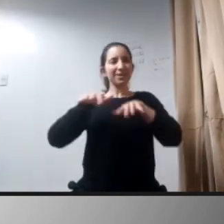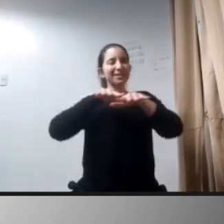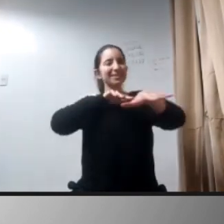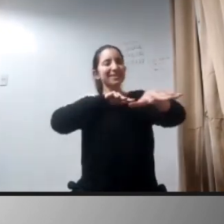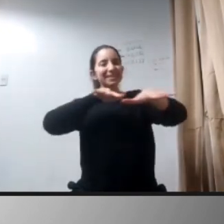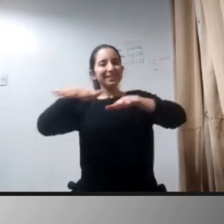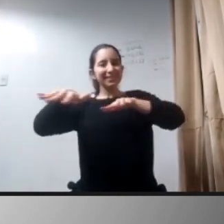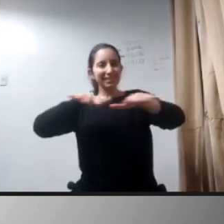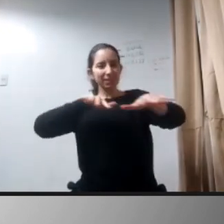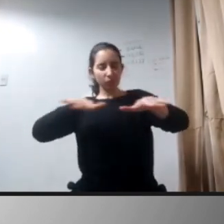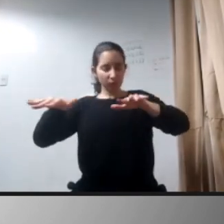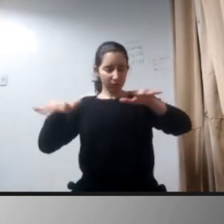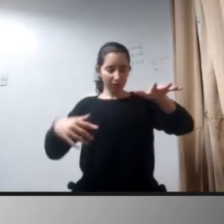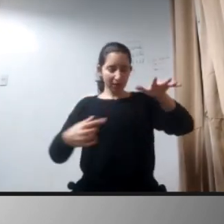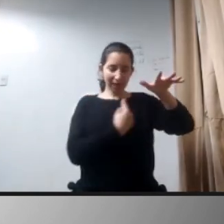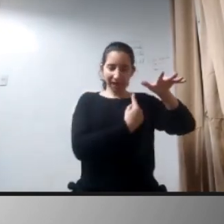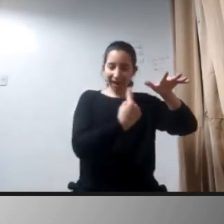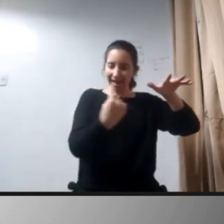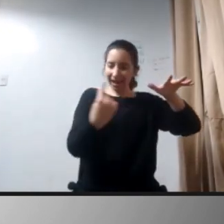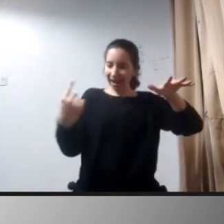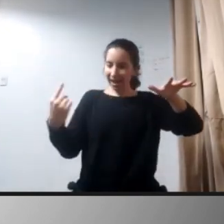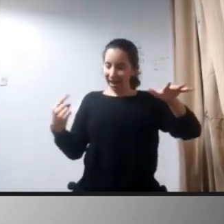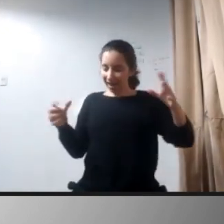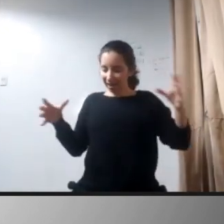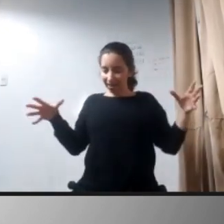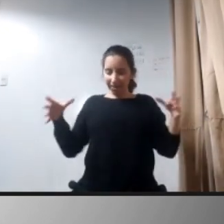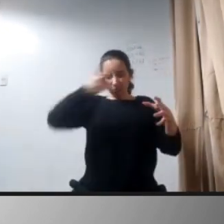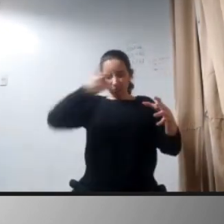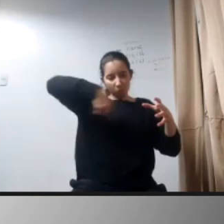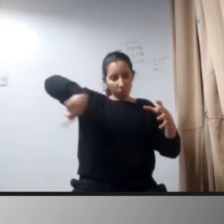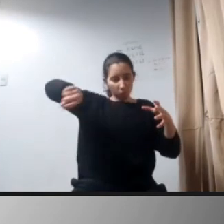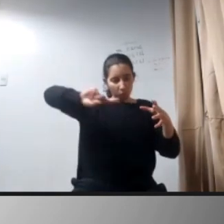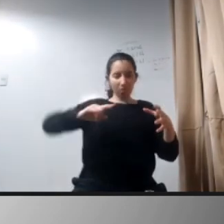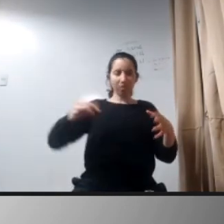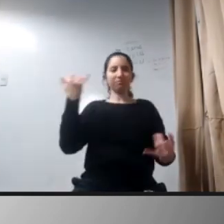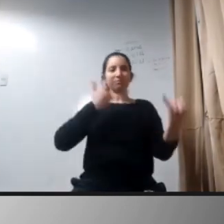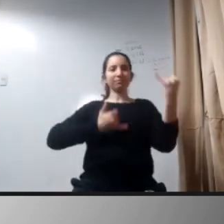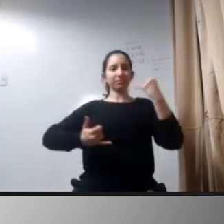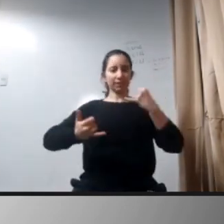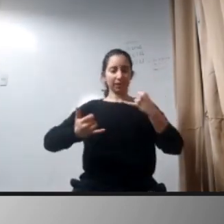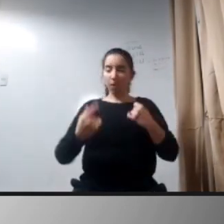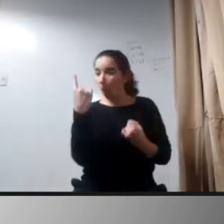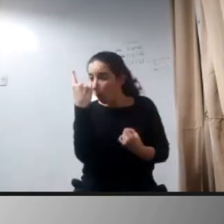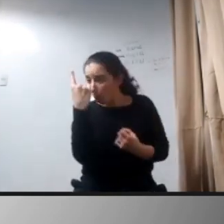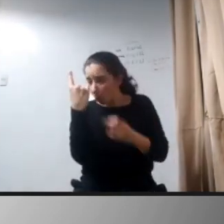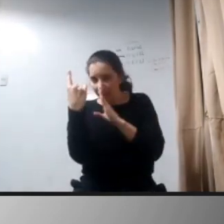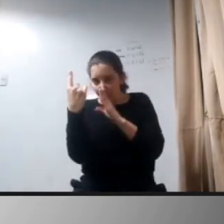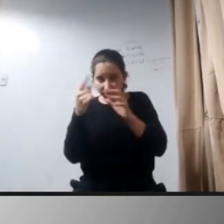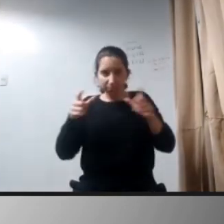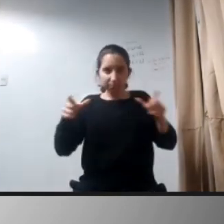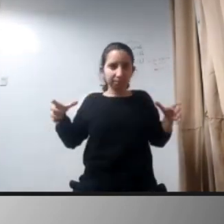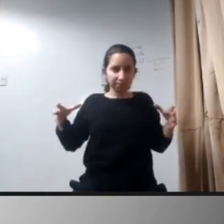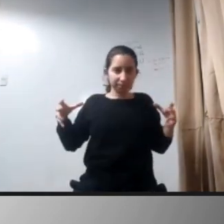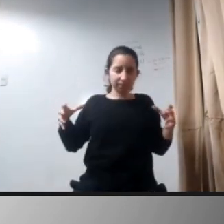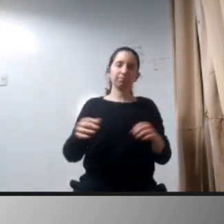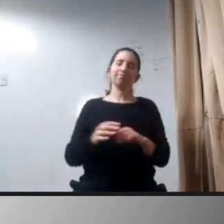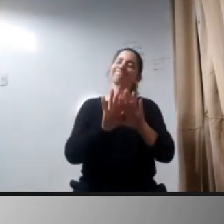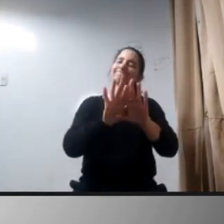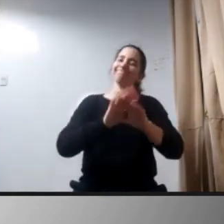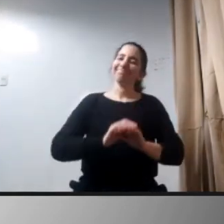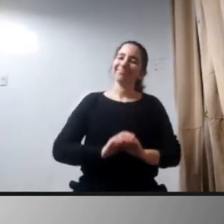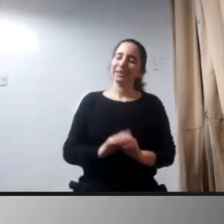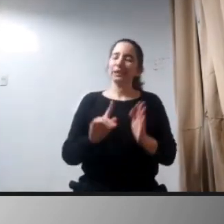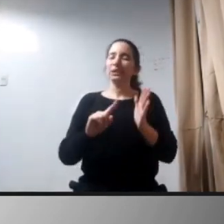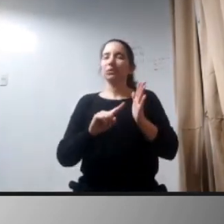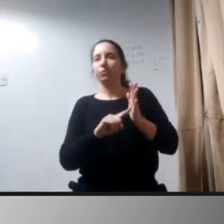particulares, pero nunca el caso de una sola persona. Esto tiene que ver también, inclusive, si me permiten, pero